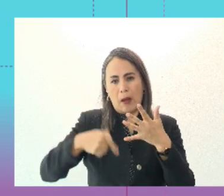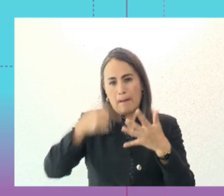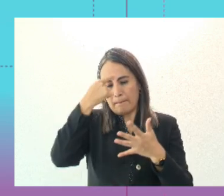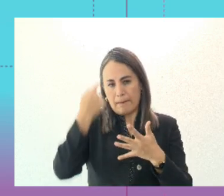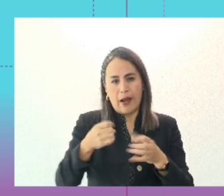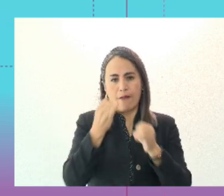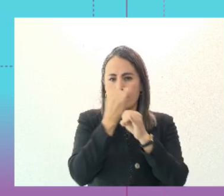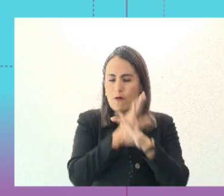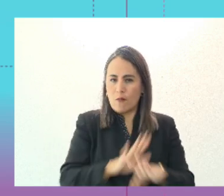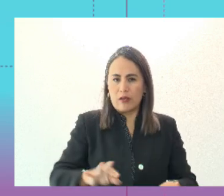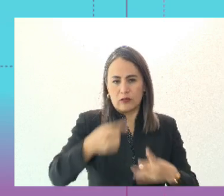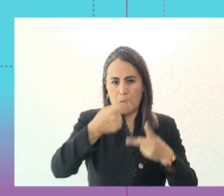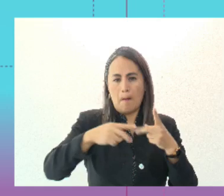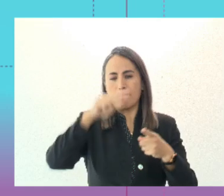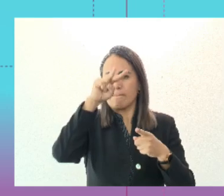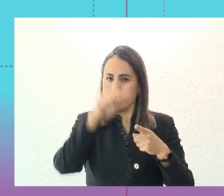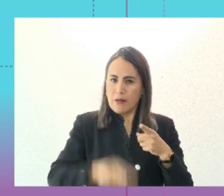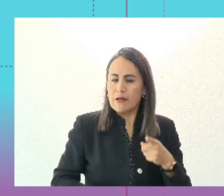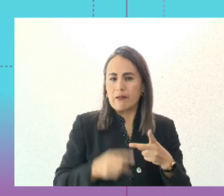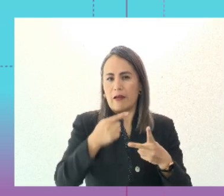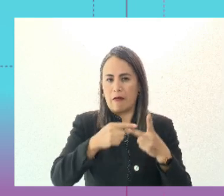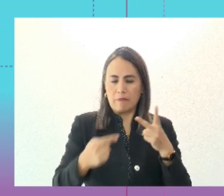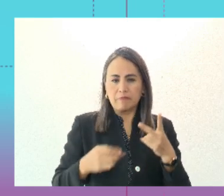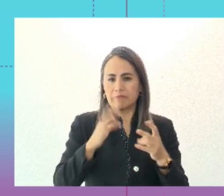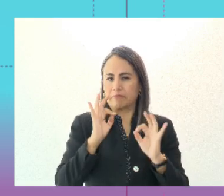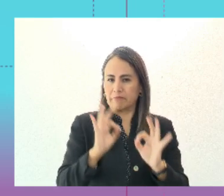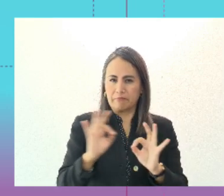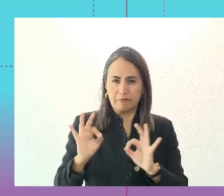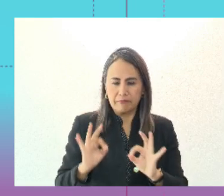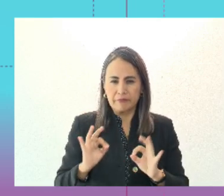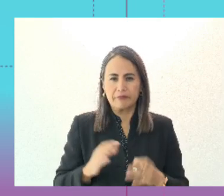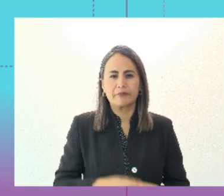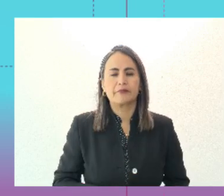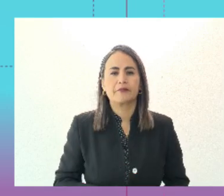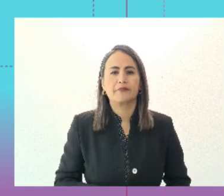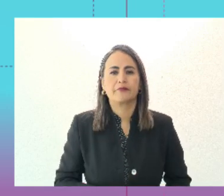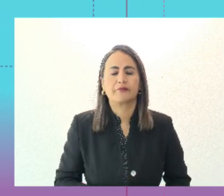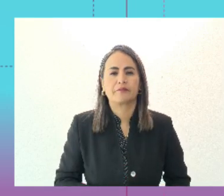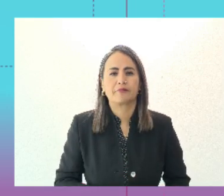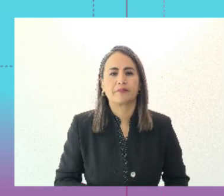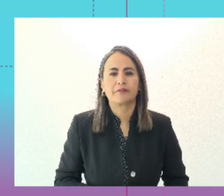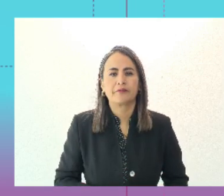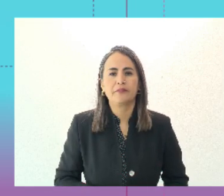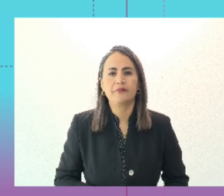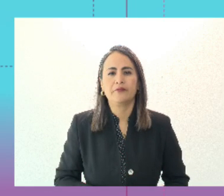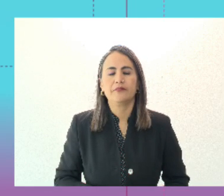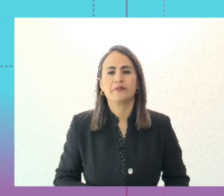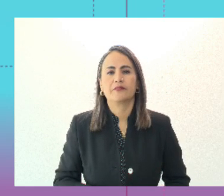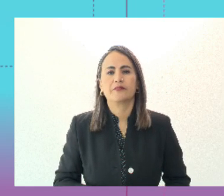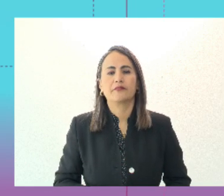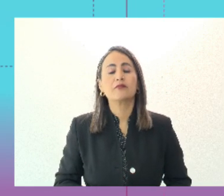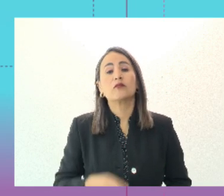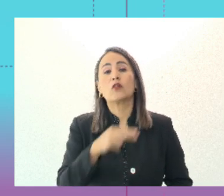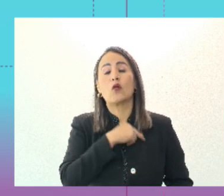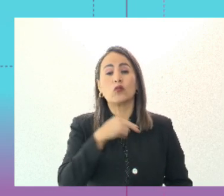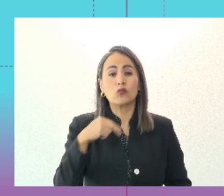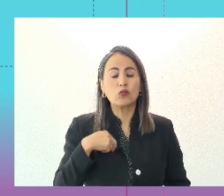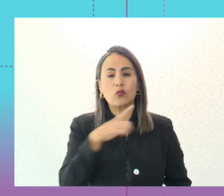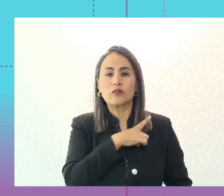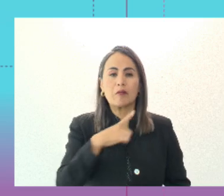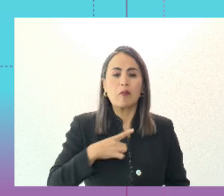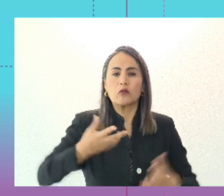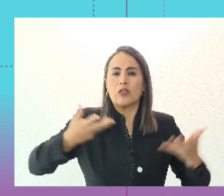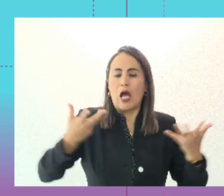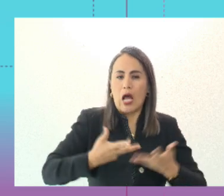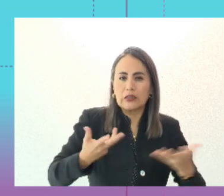de la información que contienen los expedientes. Y es ahí donde tenemos que entrar todos para que en el ámbito de nuestras competencias